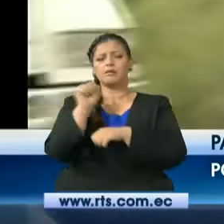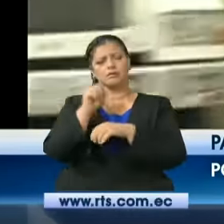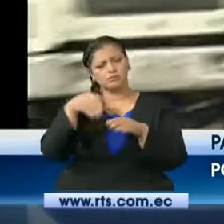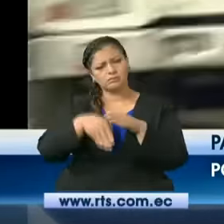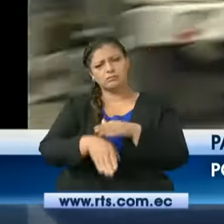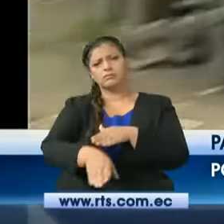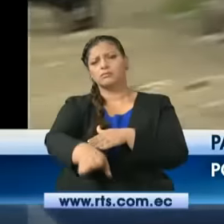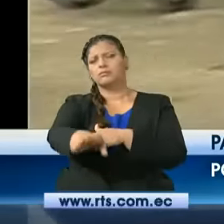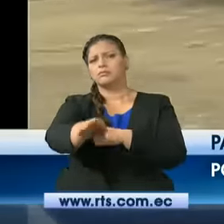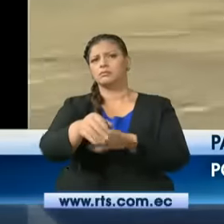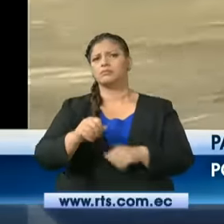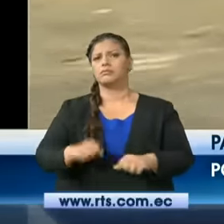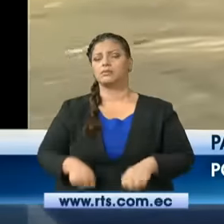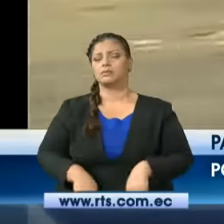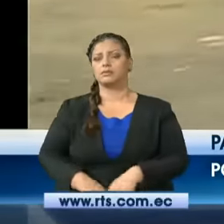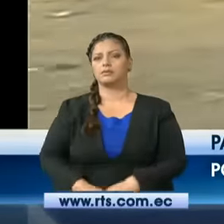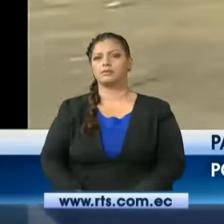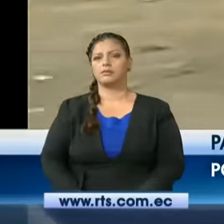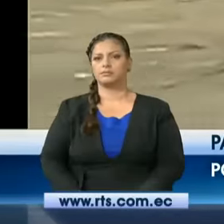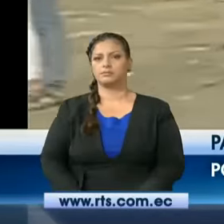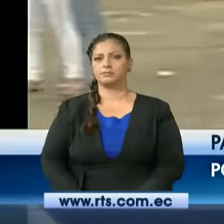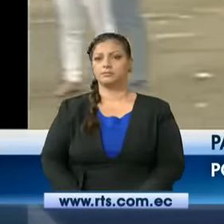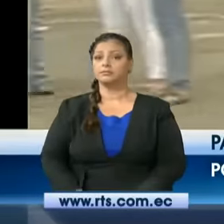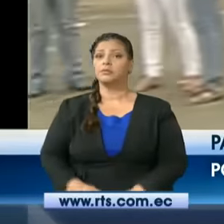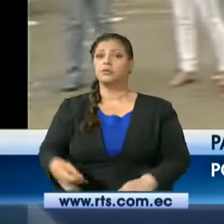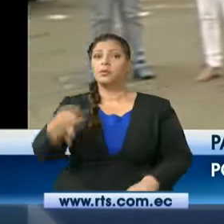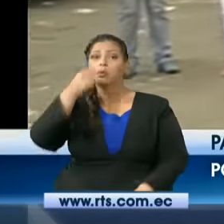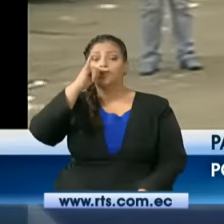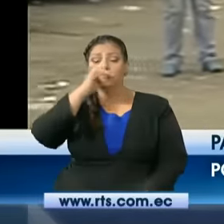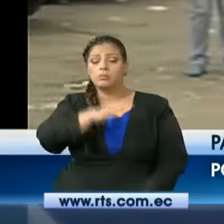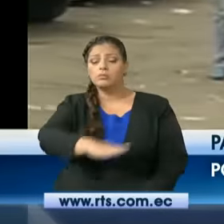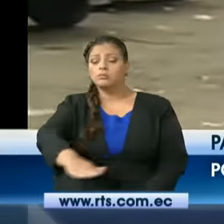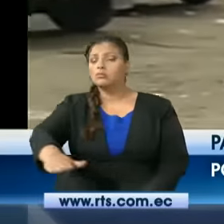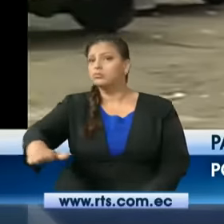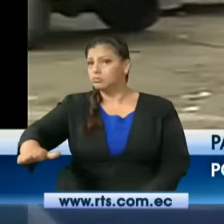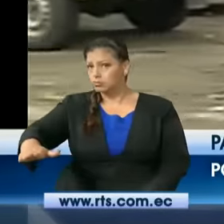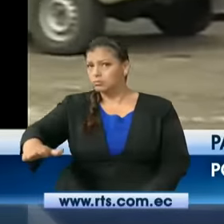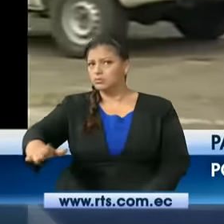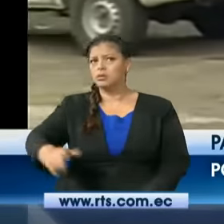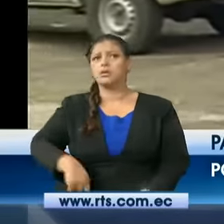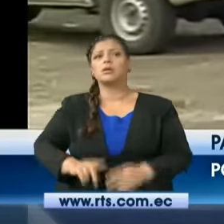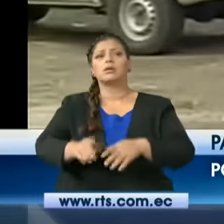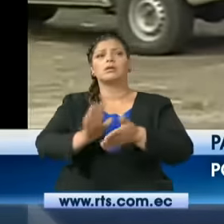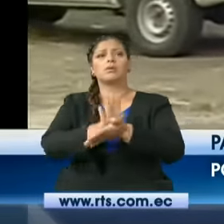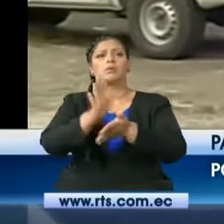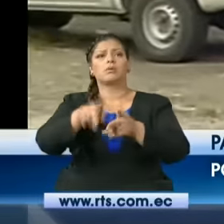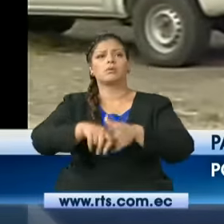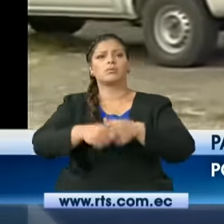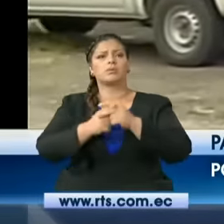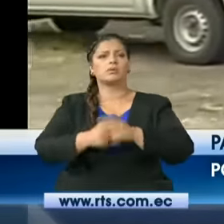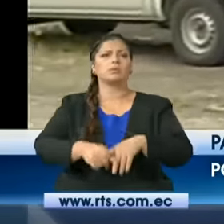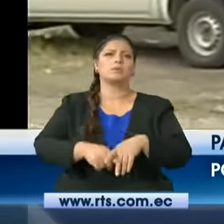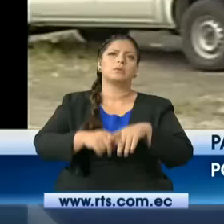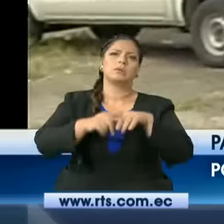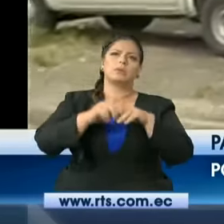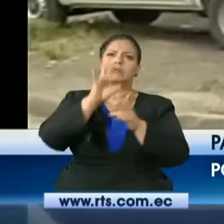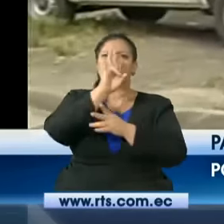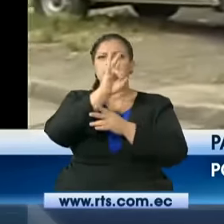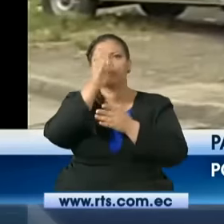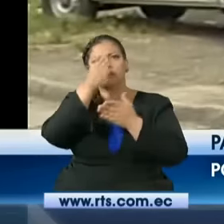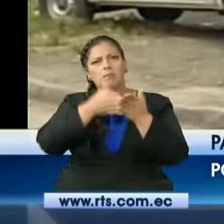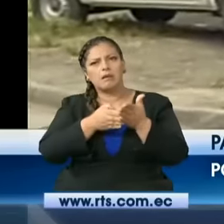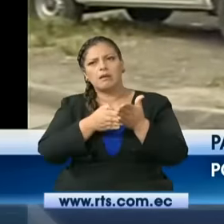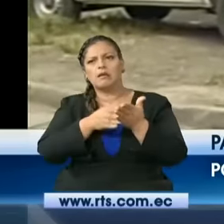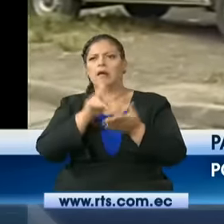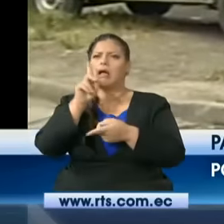ya no pueden entrar esa hora. Ya les tienen prohibido el ingreso. Tendrán que dejar a sus hijos ahí y caminar con los niños hasta la escuela, que son, ya digo,